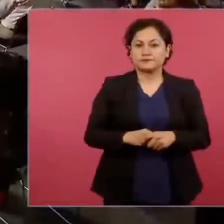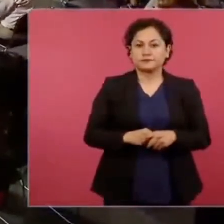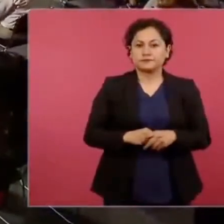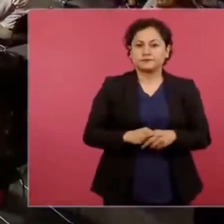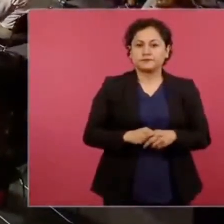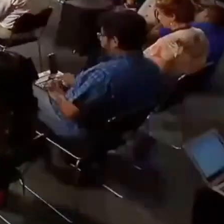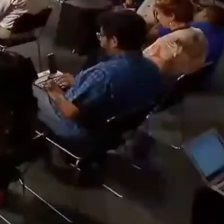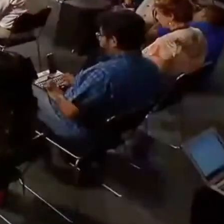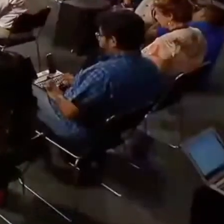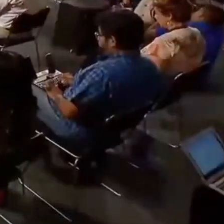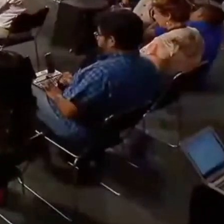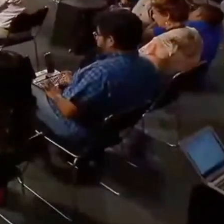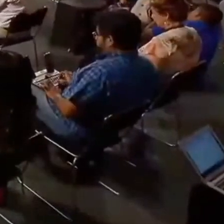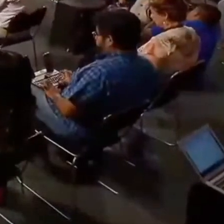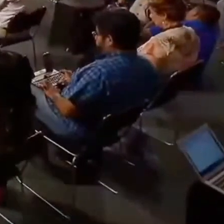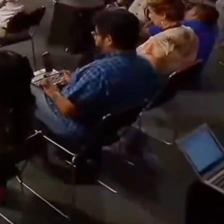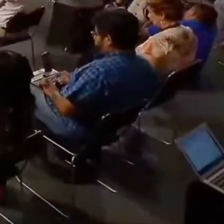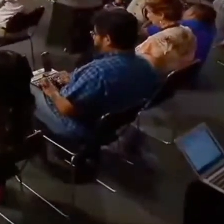como debería ser,